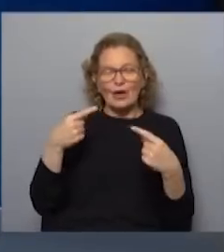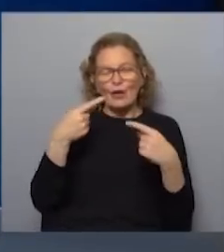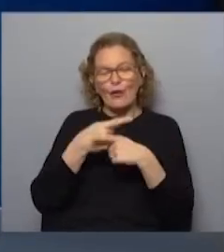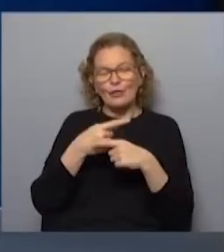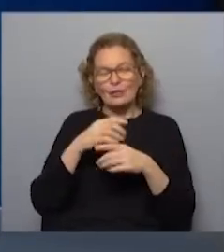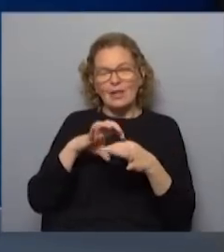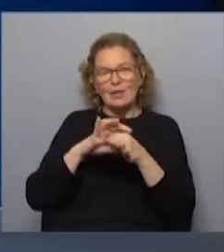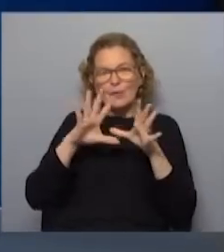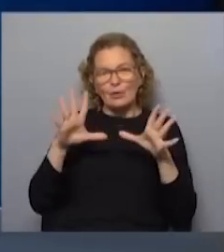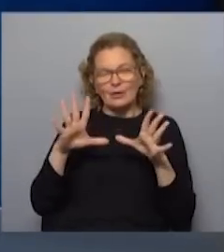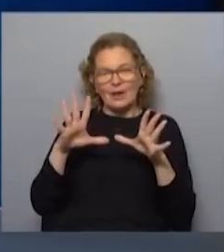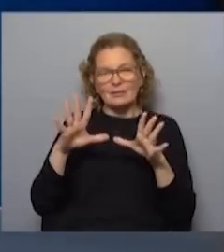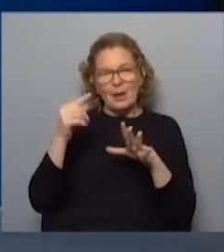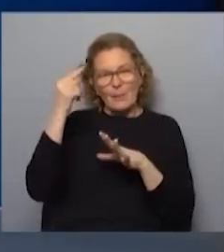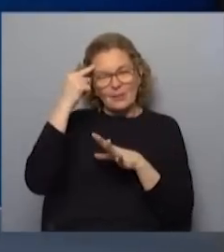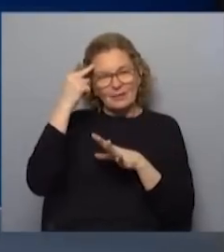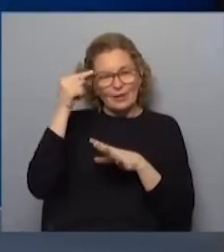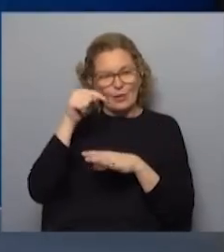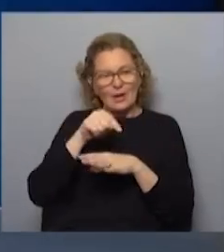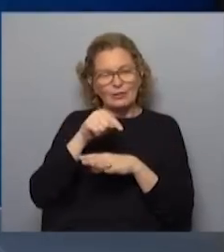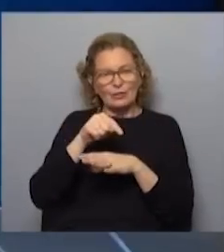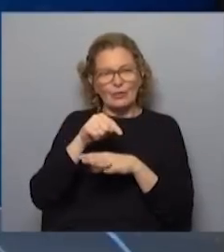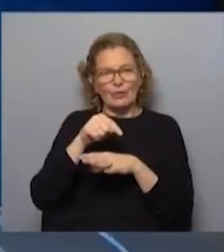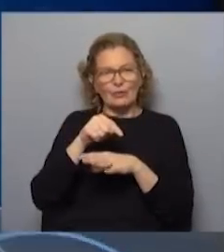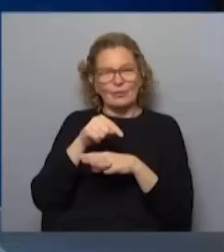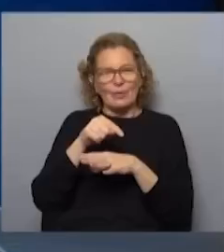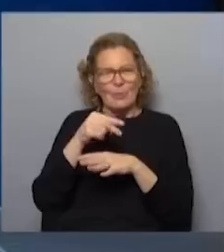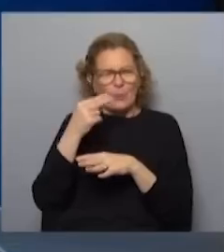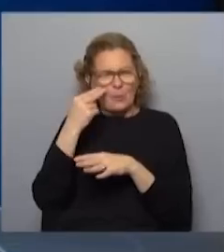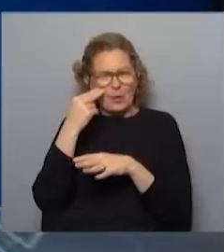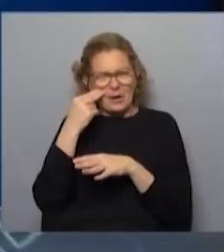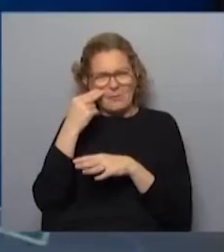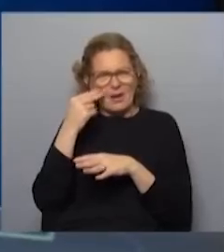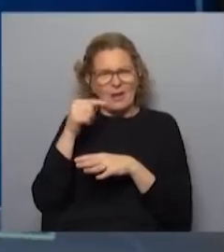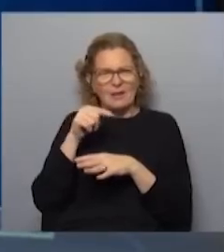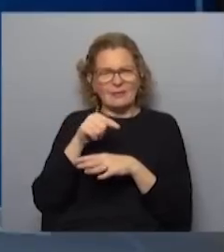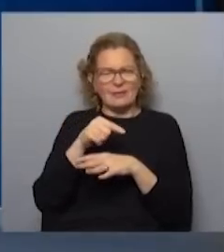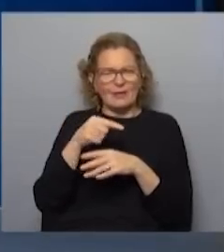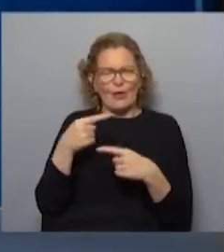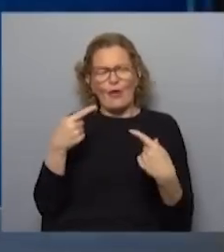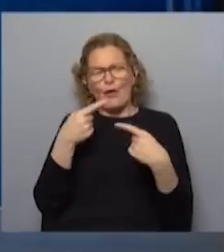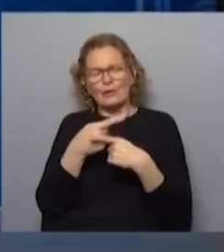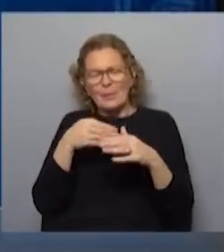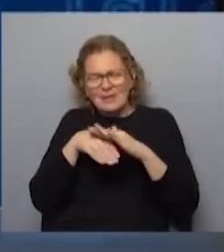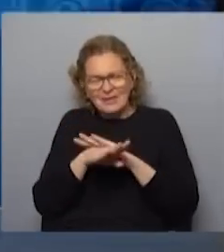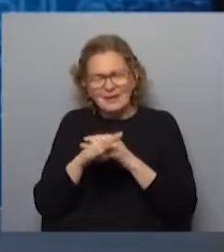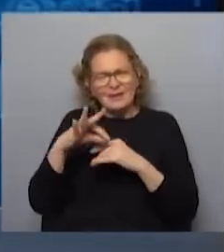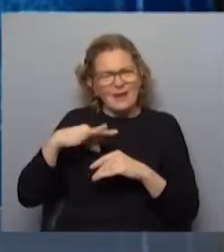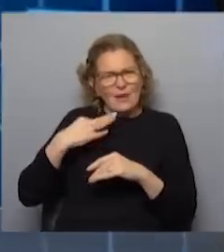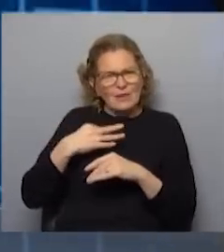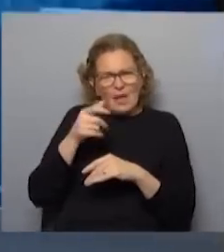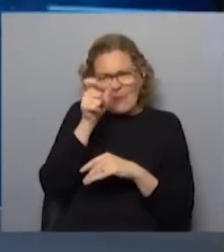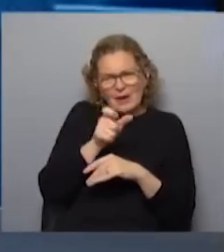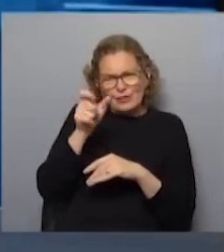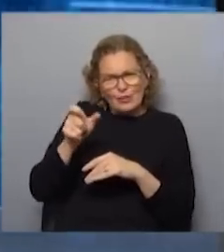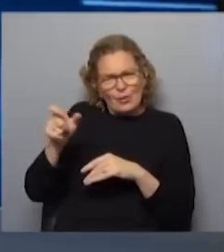democracia en relación a estos absolutos delitos de inmiscuirse en la vida personal